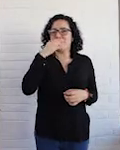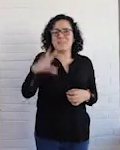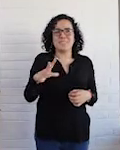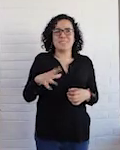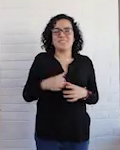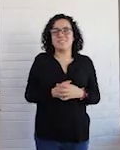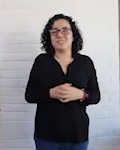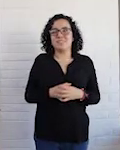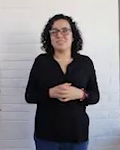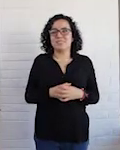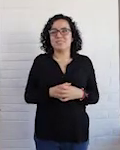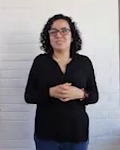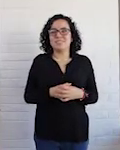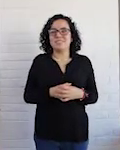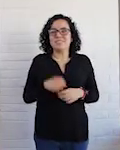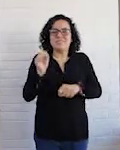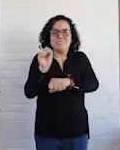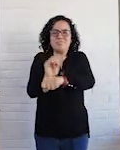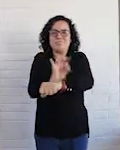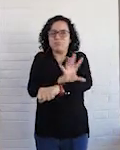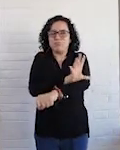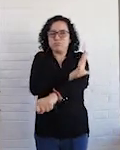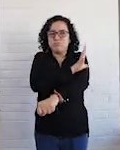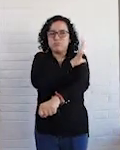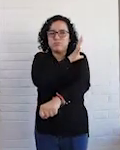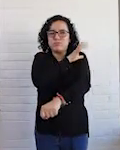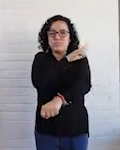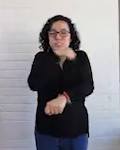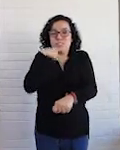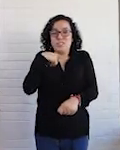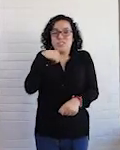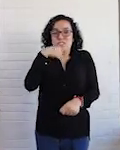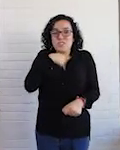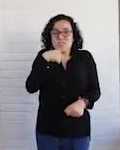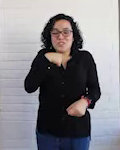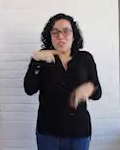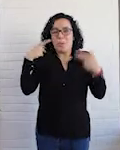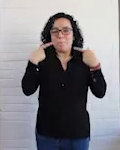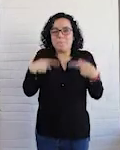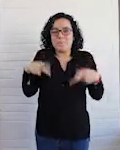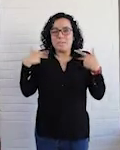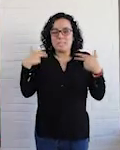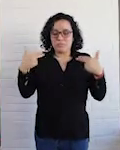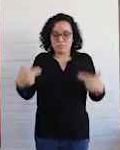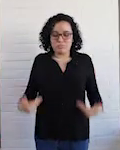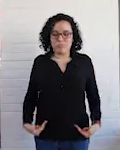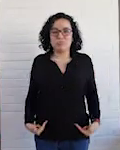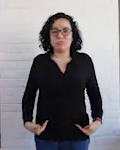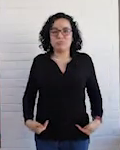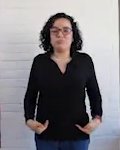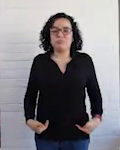fantástico. A mí me parece súper emotivo. Quiere que le diga que yo soy una persona.